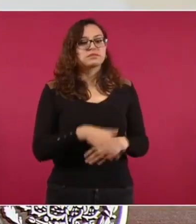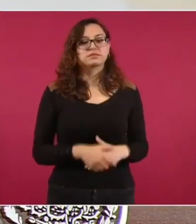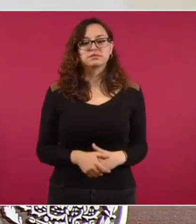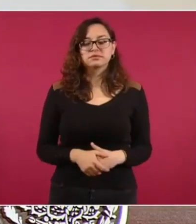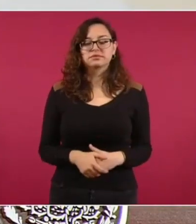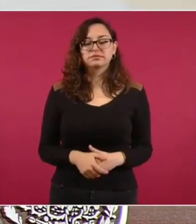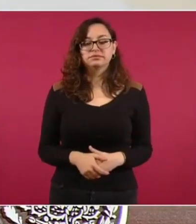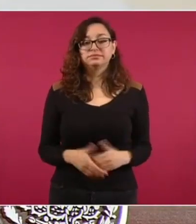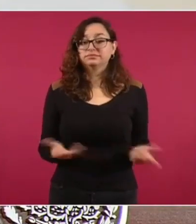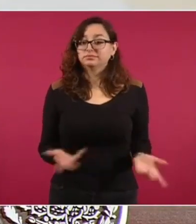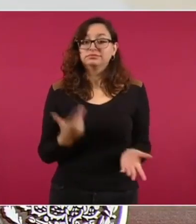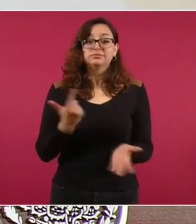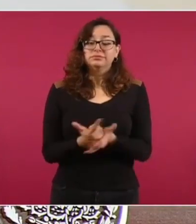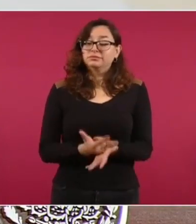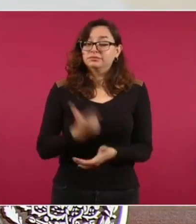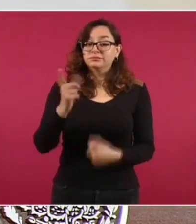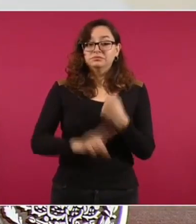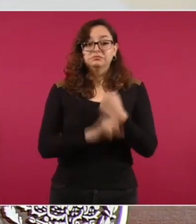Un asunto gravísimo.